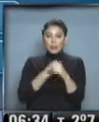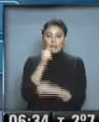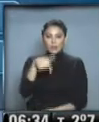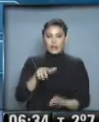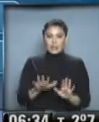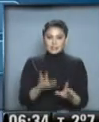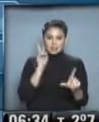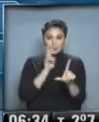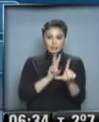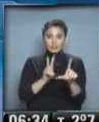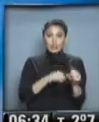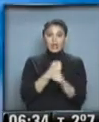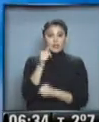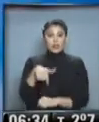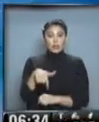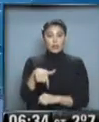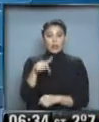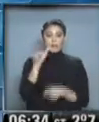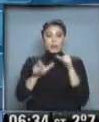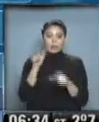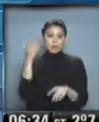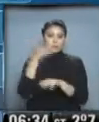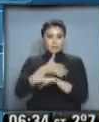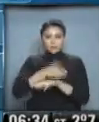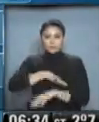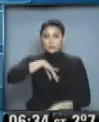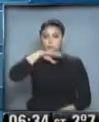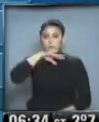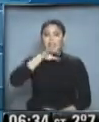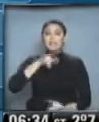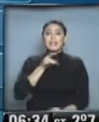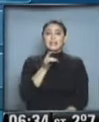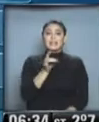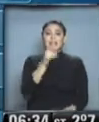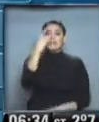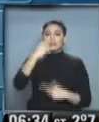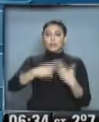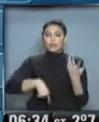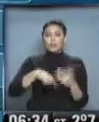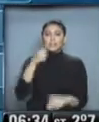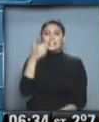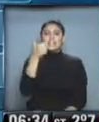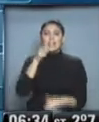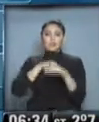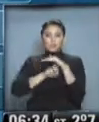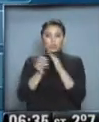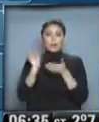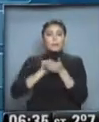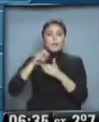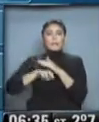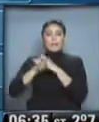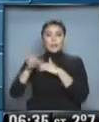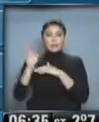siguiente manera. Al menos por ahora, con muchos pasajeros, las distintas líneas ferroviarias y las 6 líneas de subtes y premetro